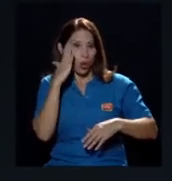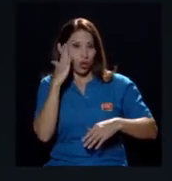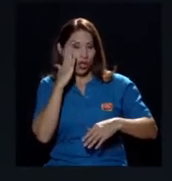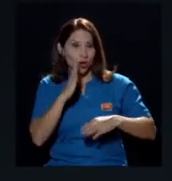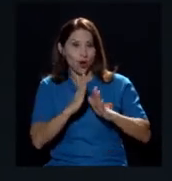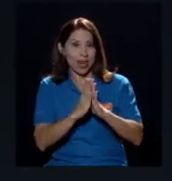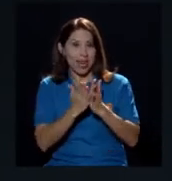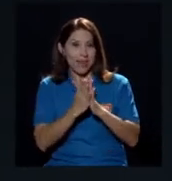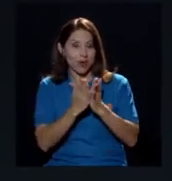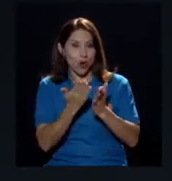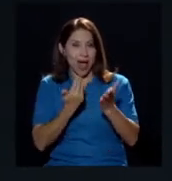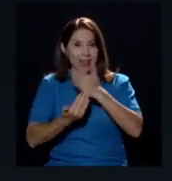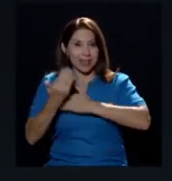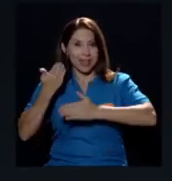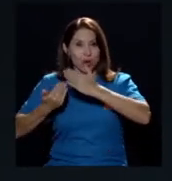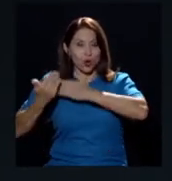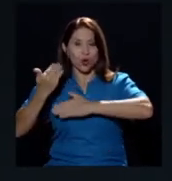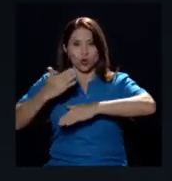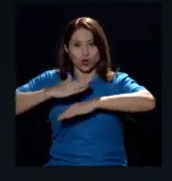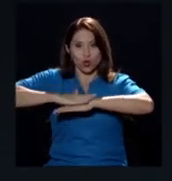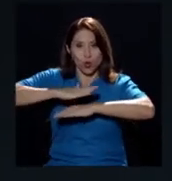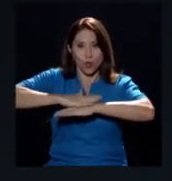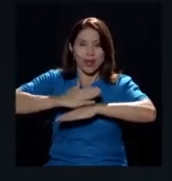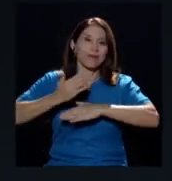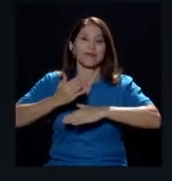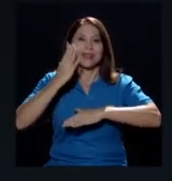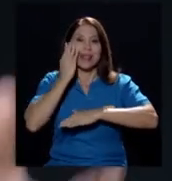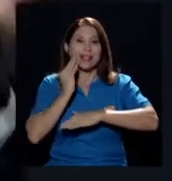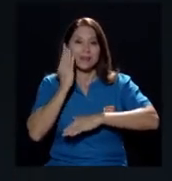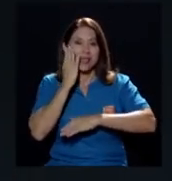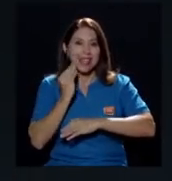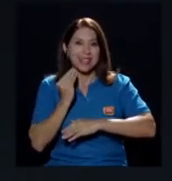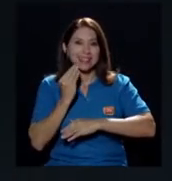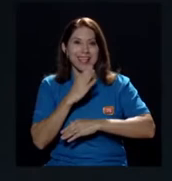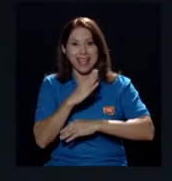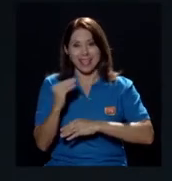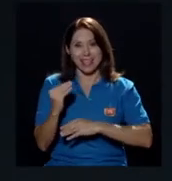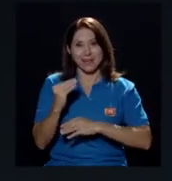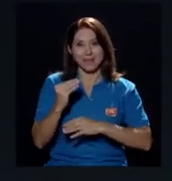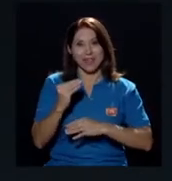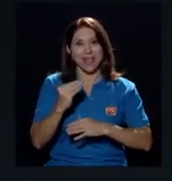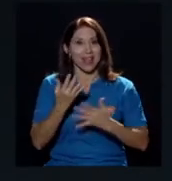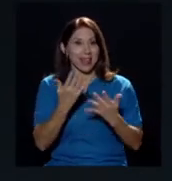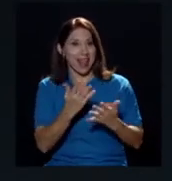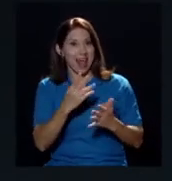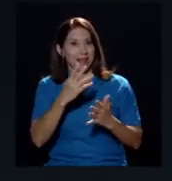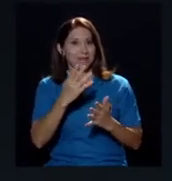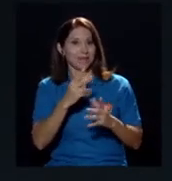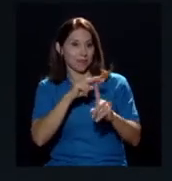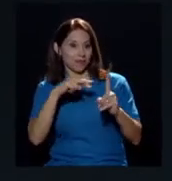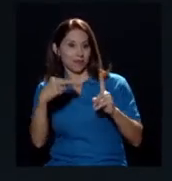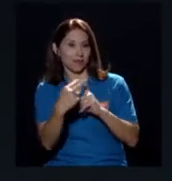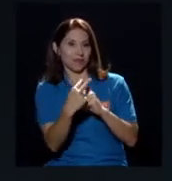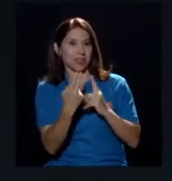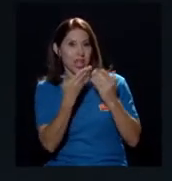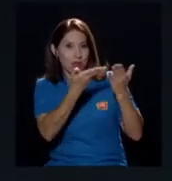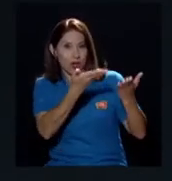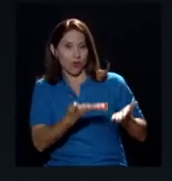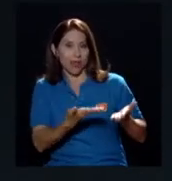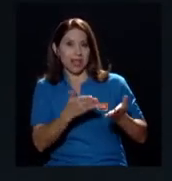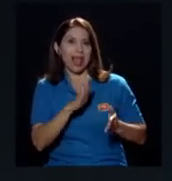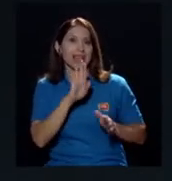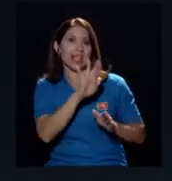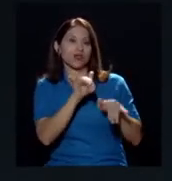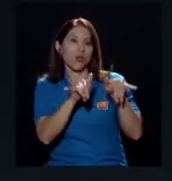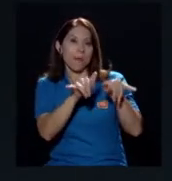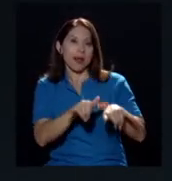sobre la permanencia la experiencia y la lectura de don eduardo de su permanencia en naciones